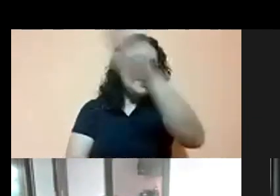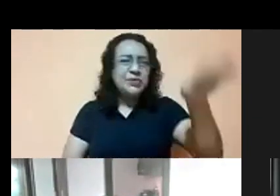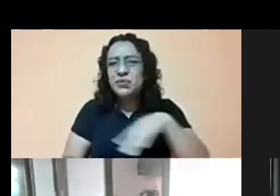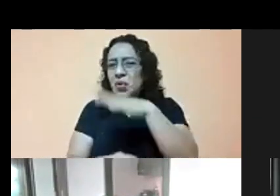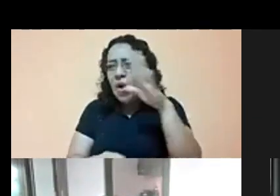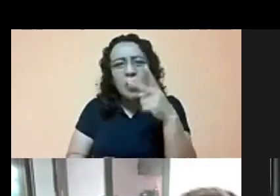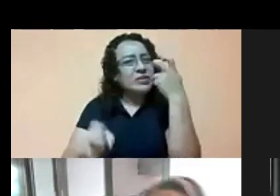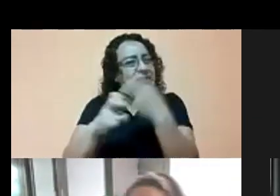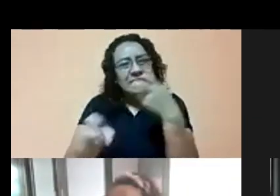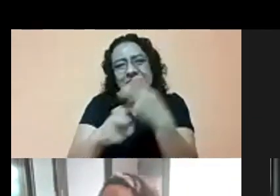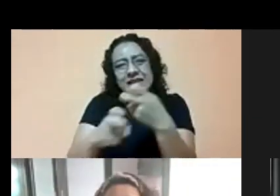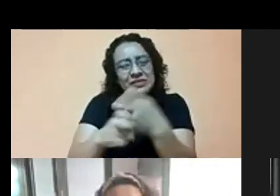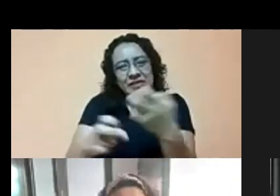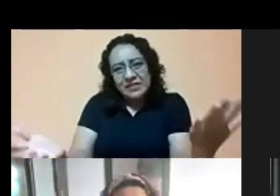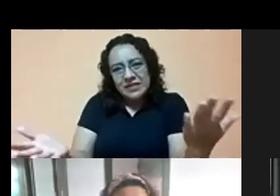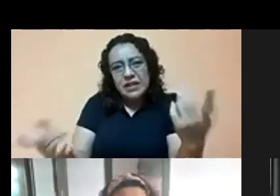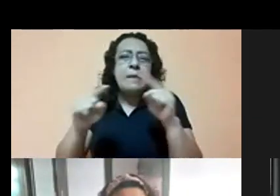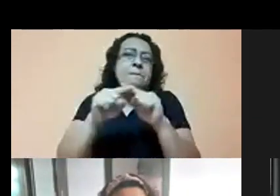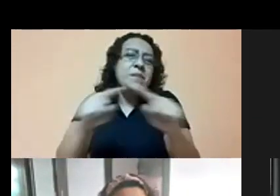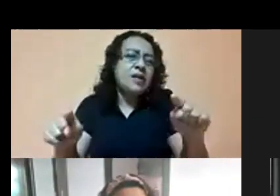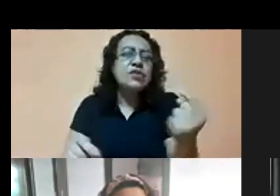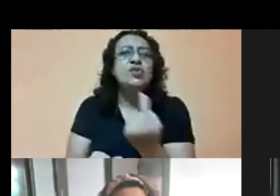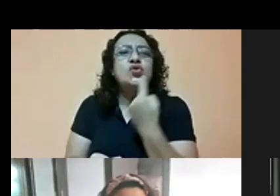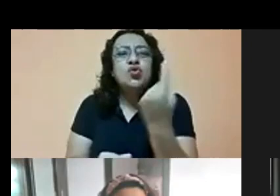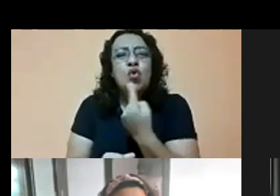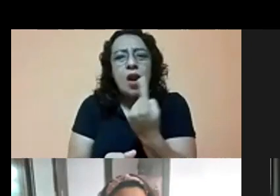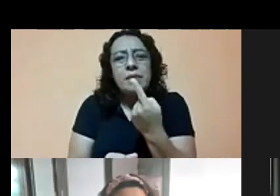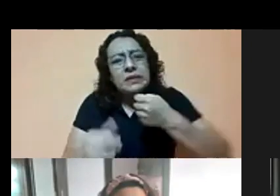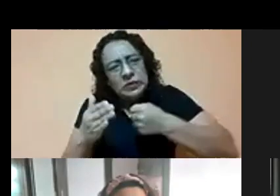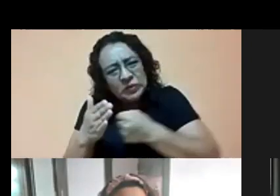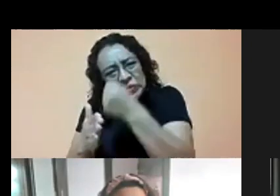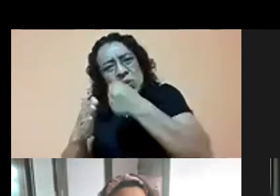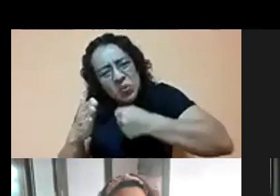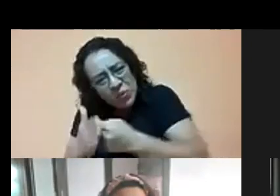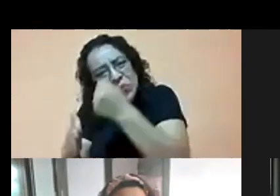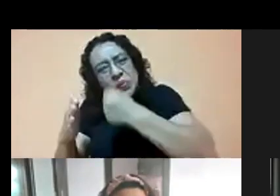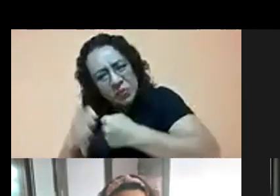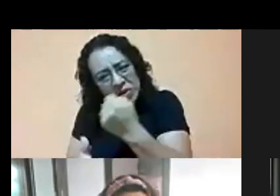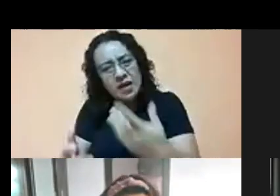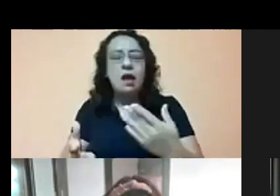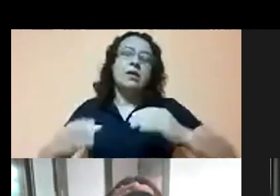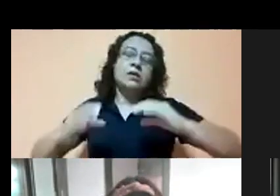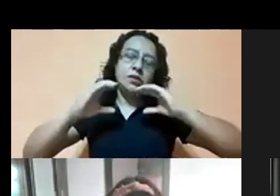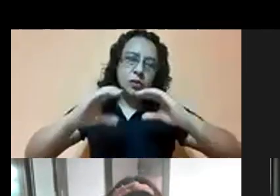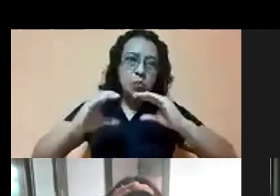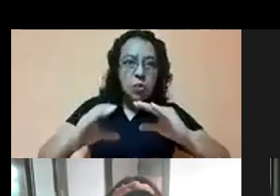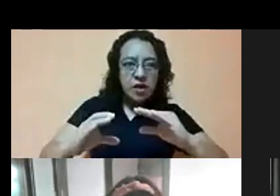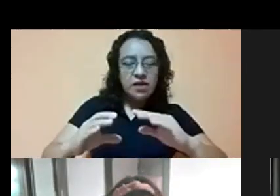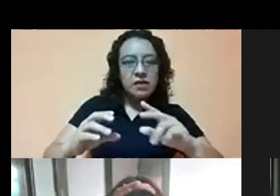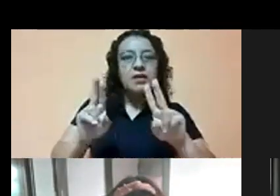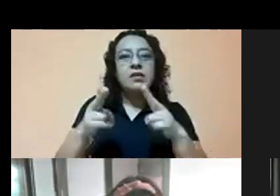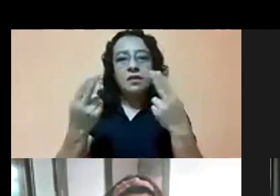tenemos dificultades, pero es solamente que nos podamos esforzar y que cuiden eso que ustedes quieren hacer. Hay